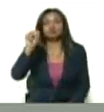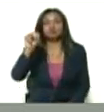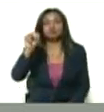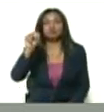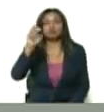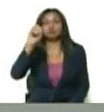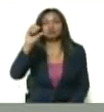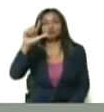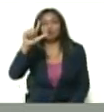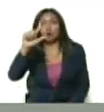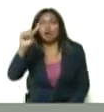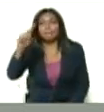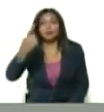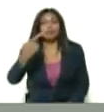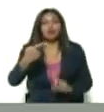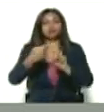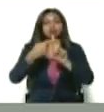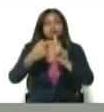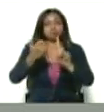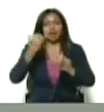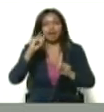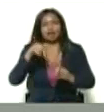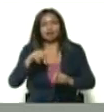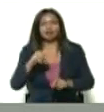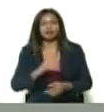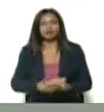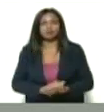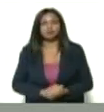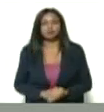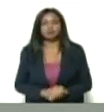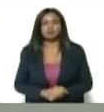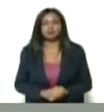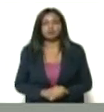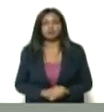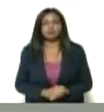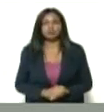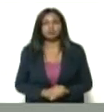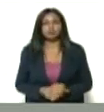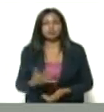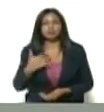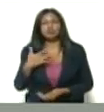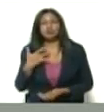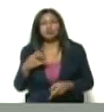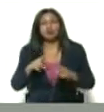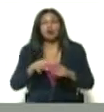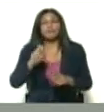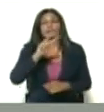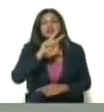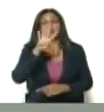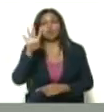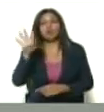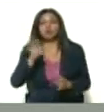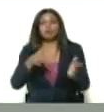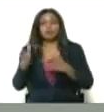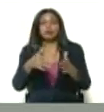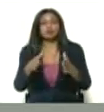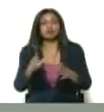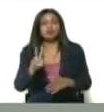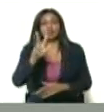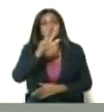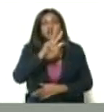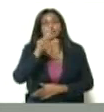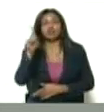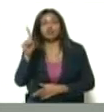donde estuvo el primer positivo. Uh-huh. Inicia síntomas el 24 de marzo y es ingresado el 31 de